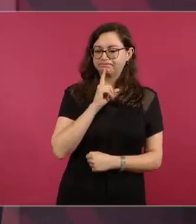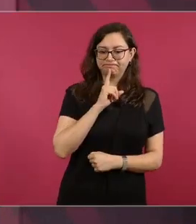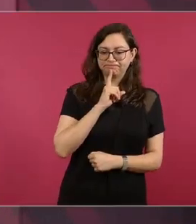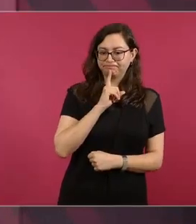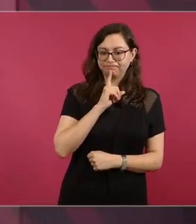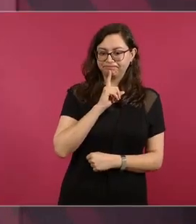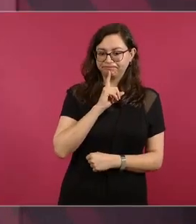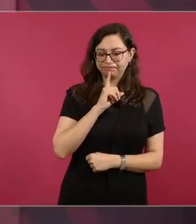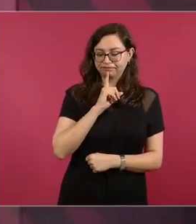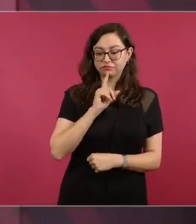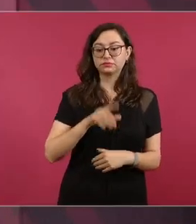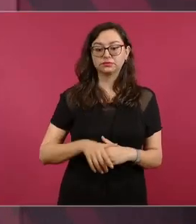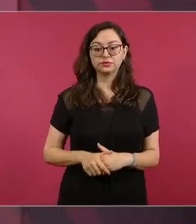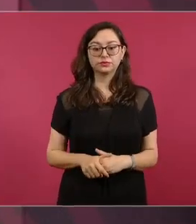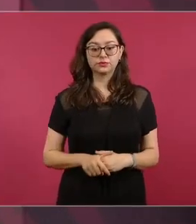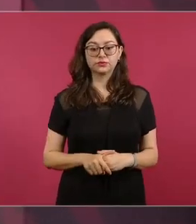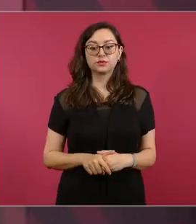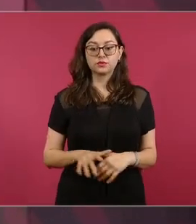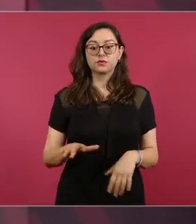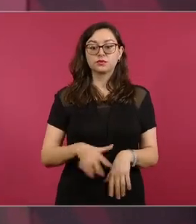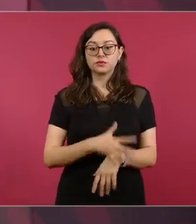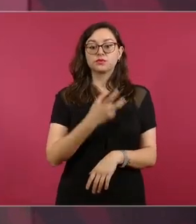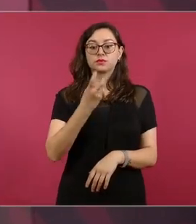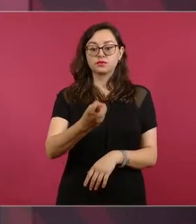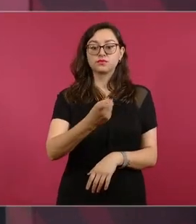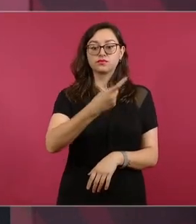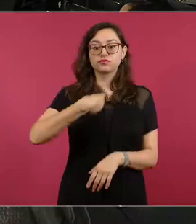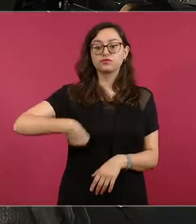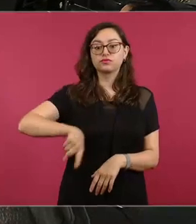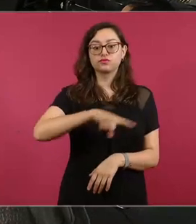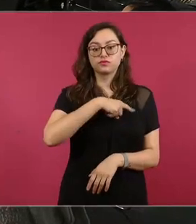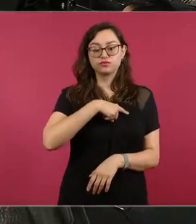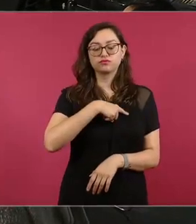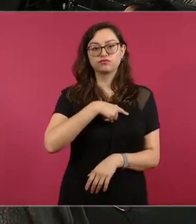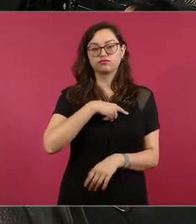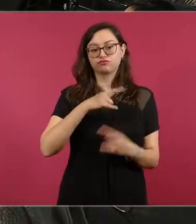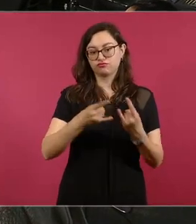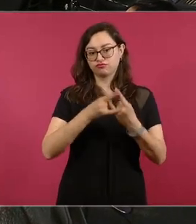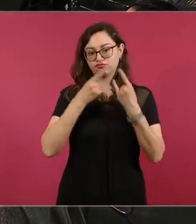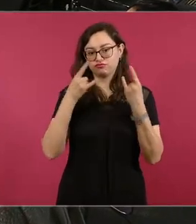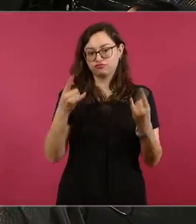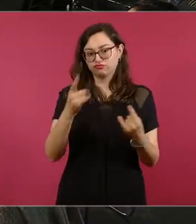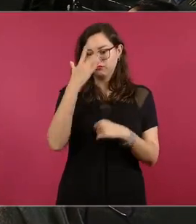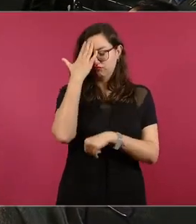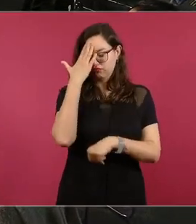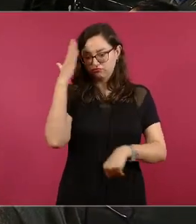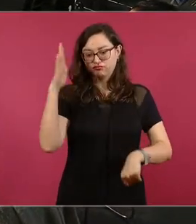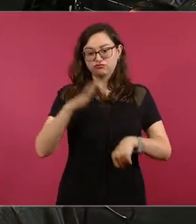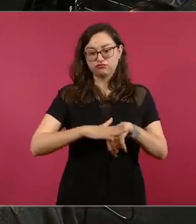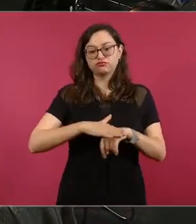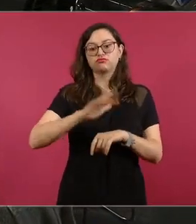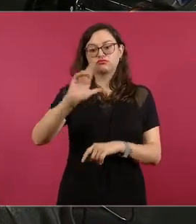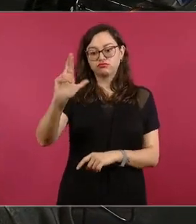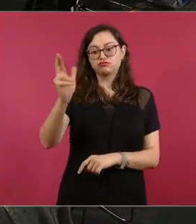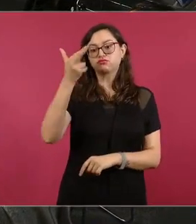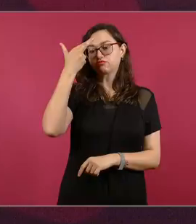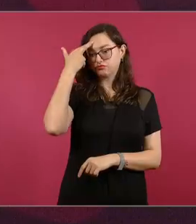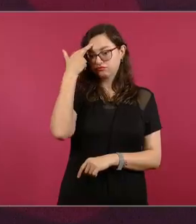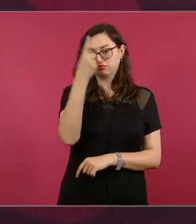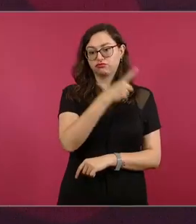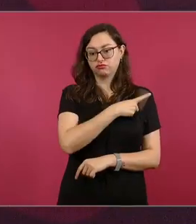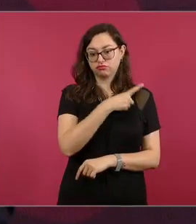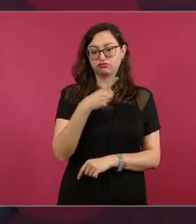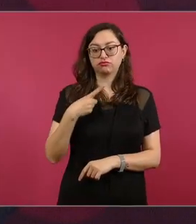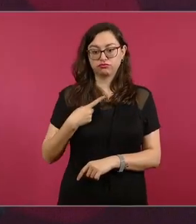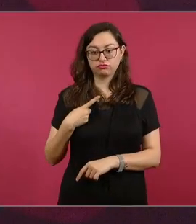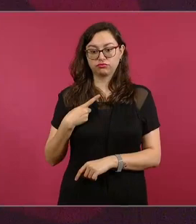Por eso tenemos que recordarlos, porque todos ellos nos